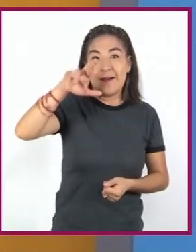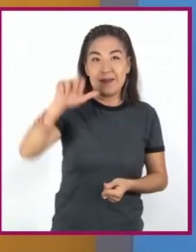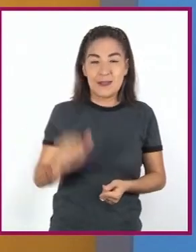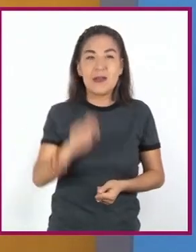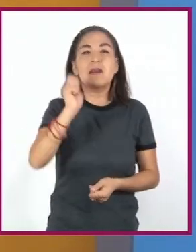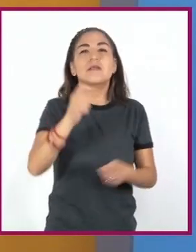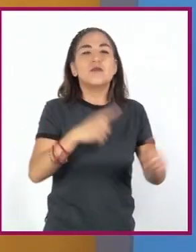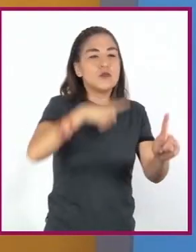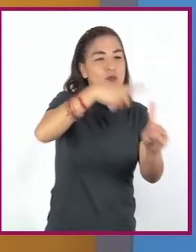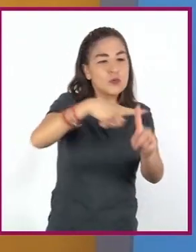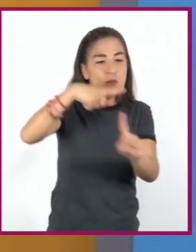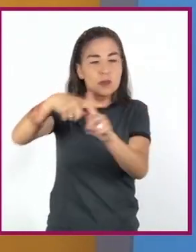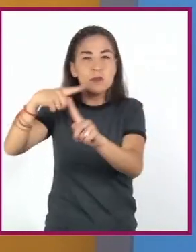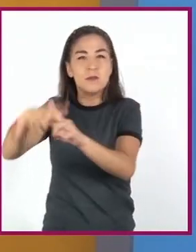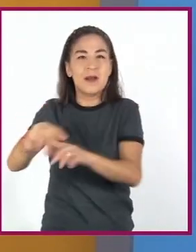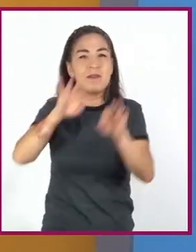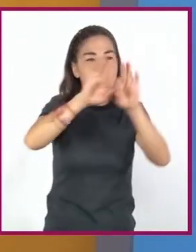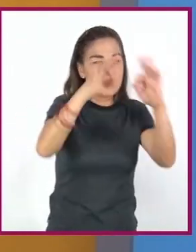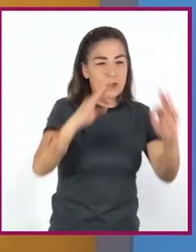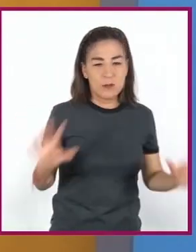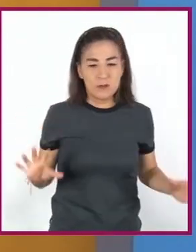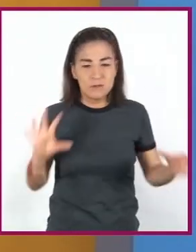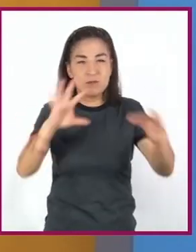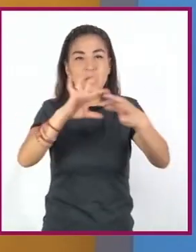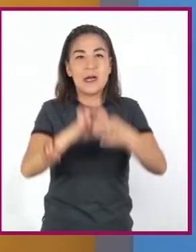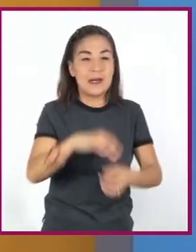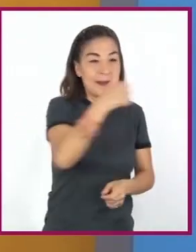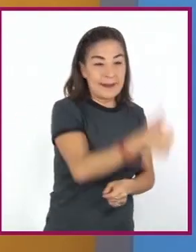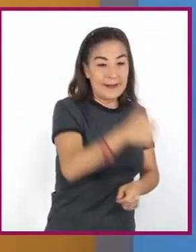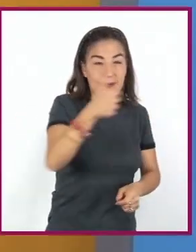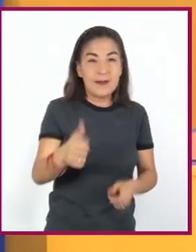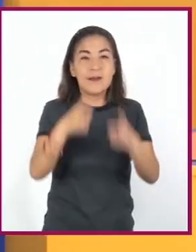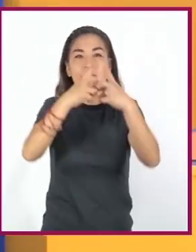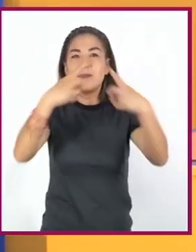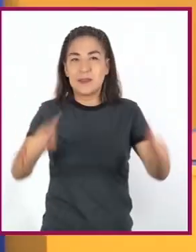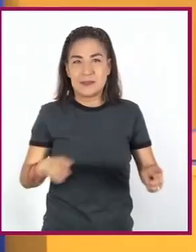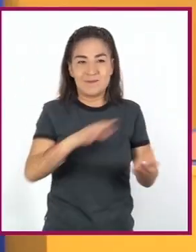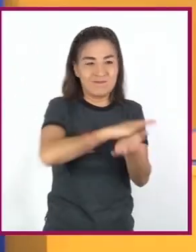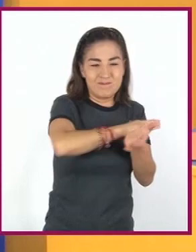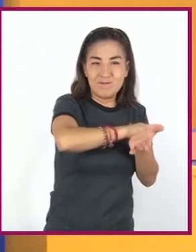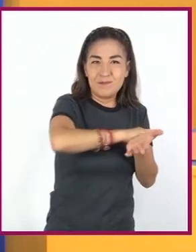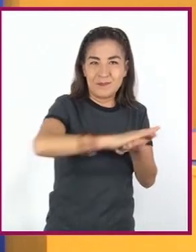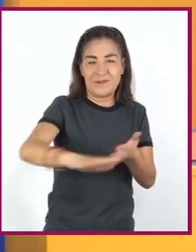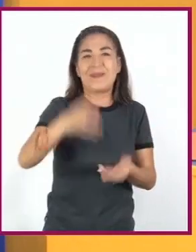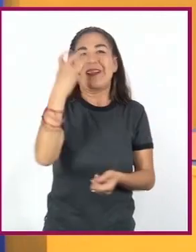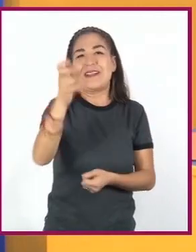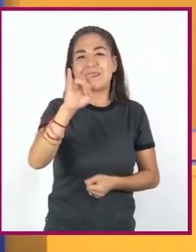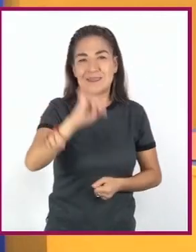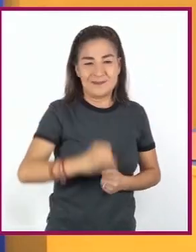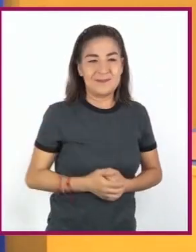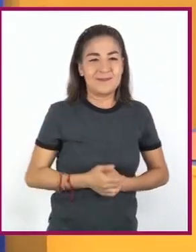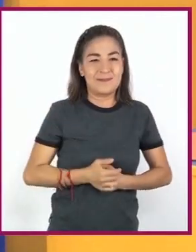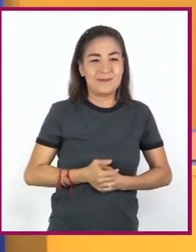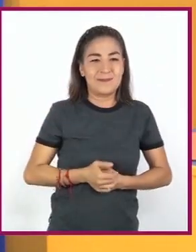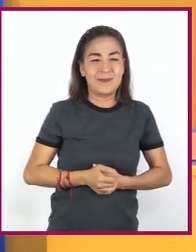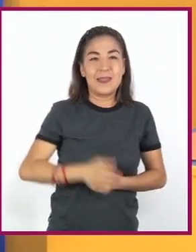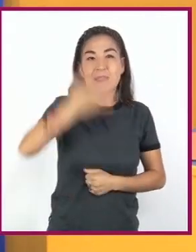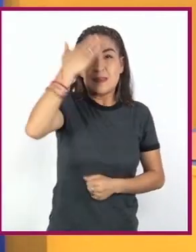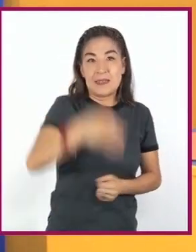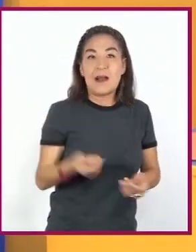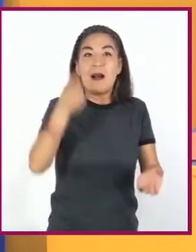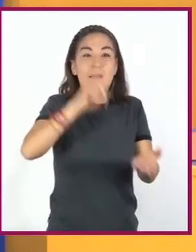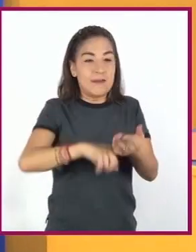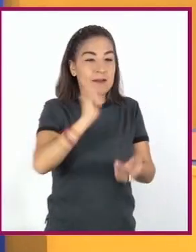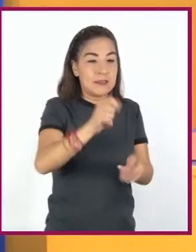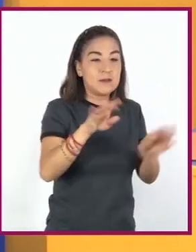suman las áreas de todas las figuras que forman cada desarrollo plano. Así es, Enrique. Sabemos que el perímetro es